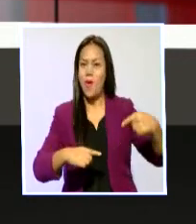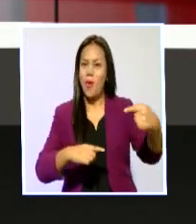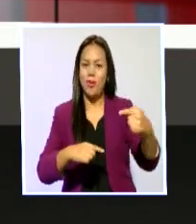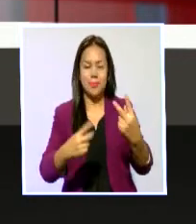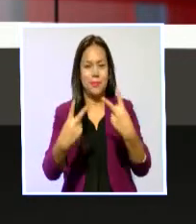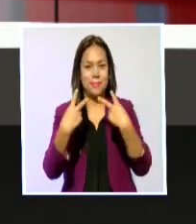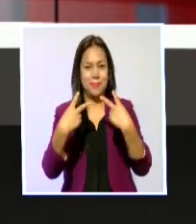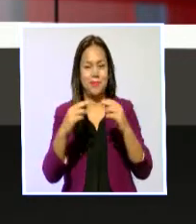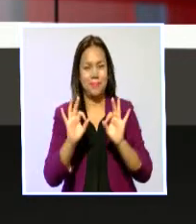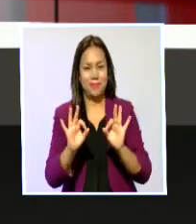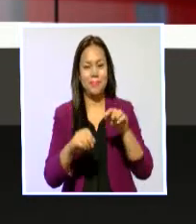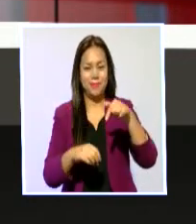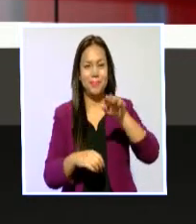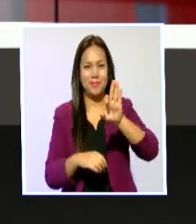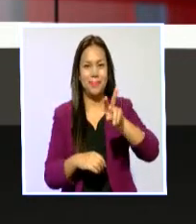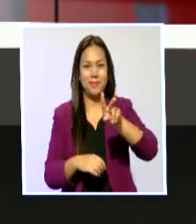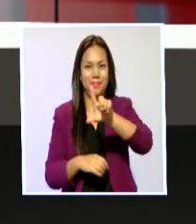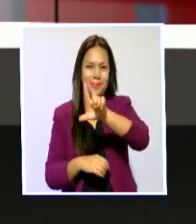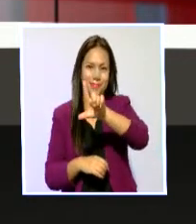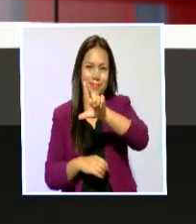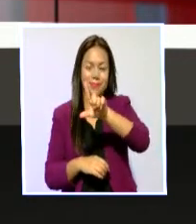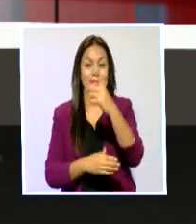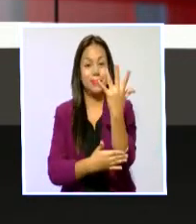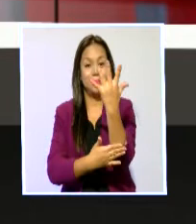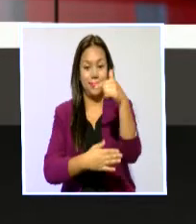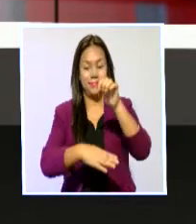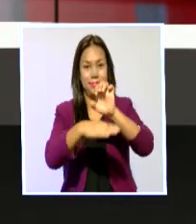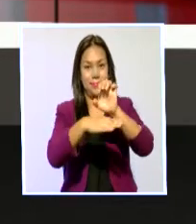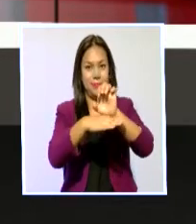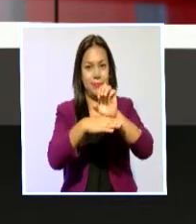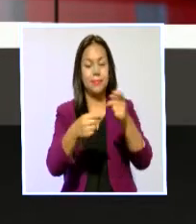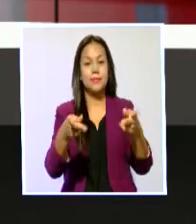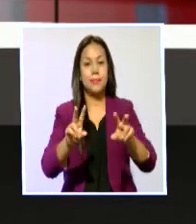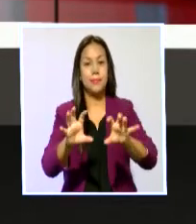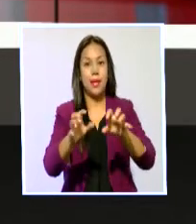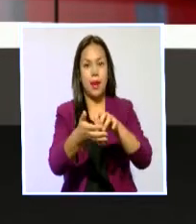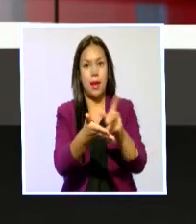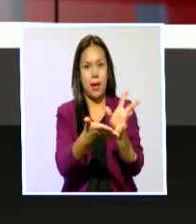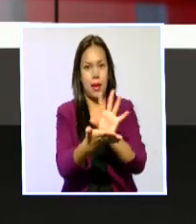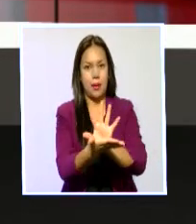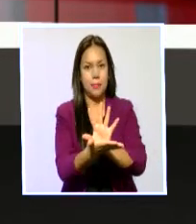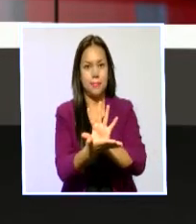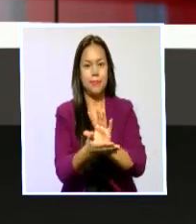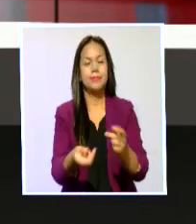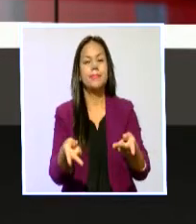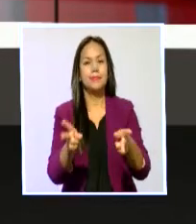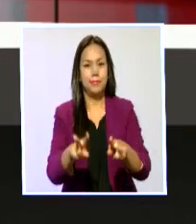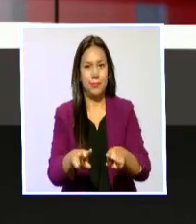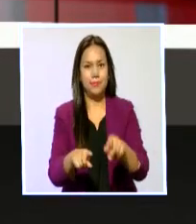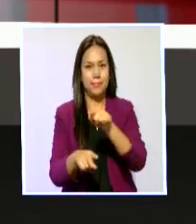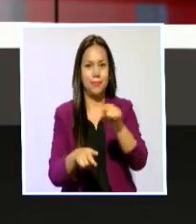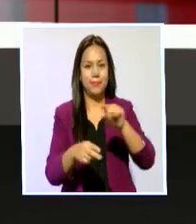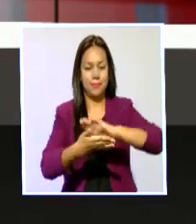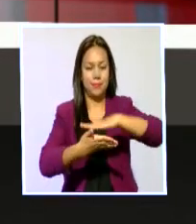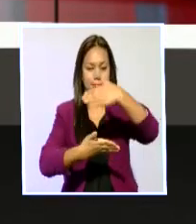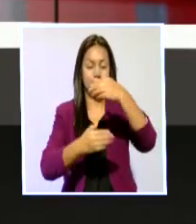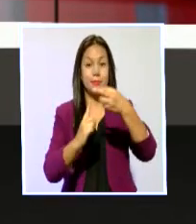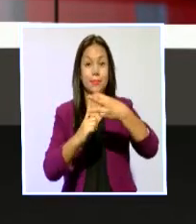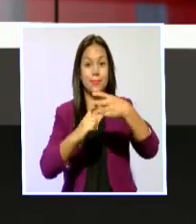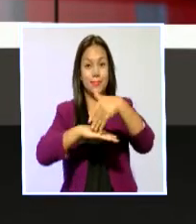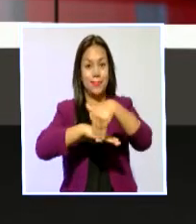través de la señal de los medios legislativos. Televisión Legislativa del Ecuador, la radio de la Asamblea Nacional y también a quienes nos siguen por internet